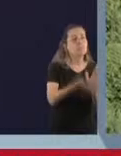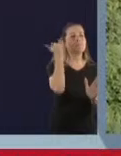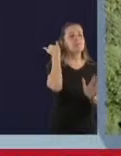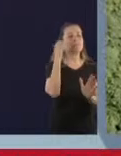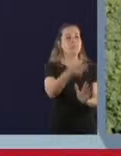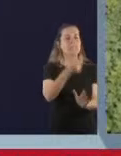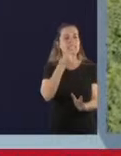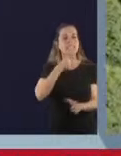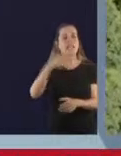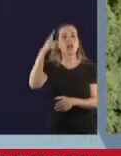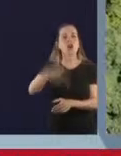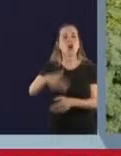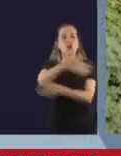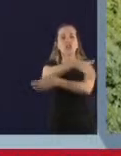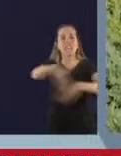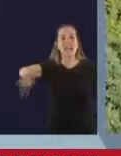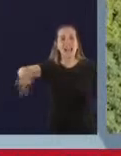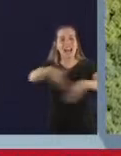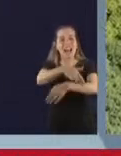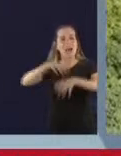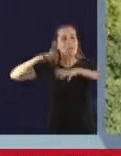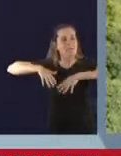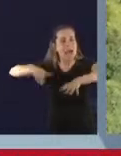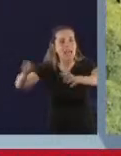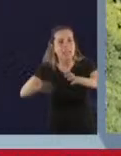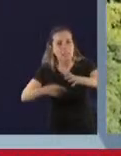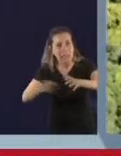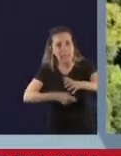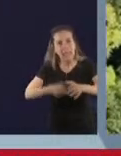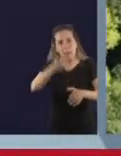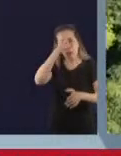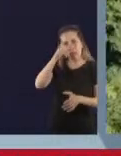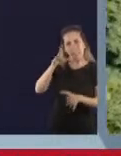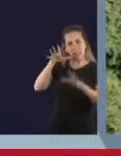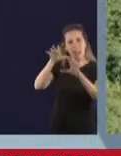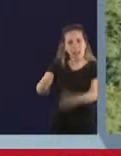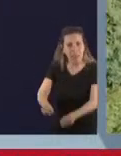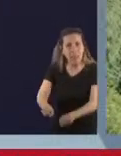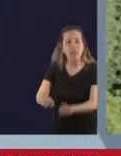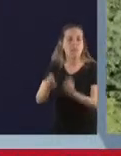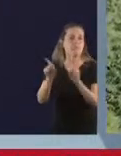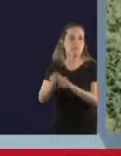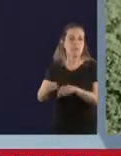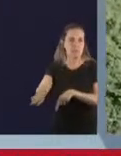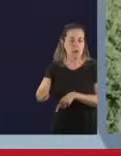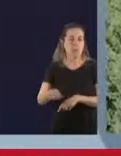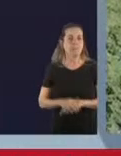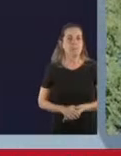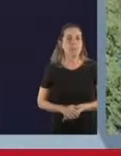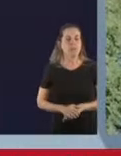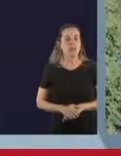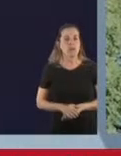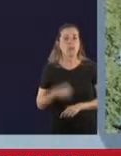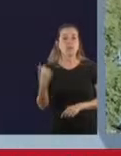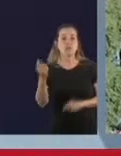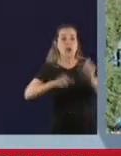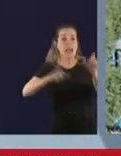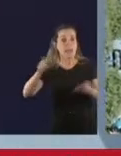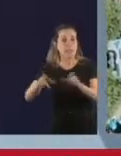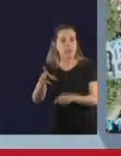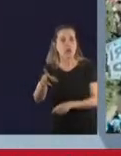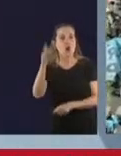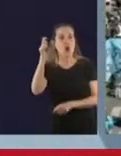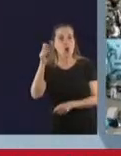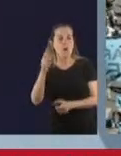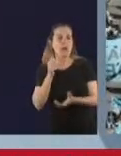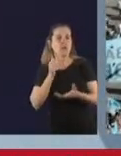cortan la se cortan las vías de circulación eh queremos contarle a todos aquellos que reciben un plan social algún